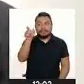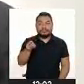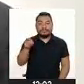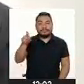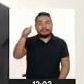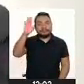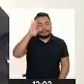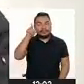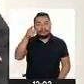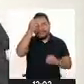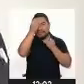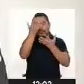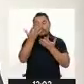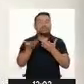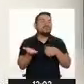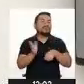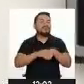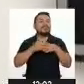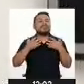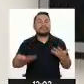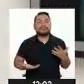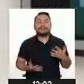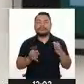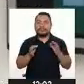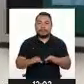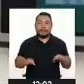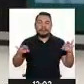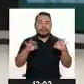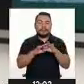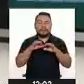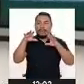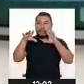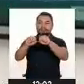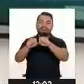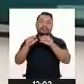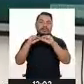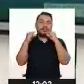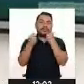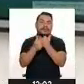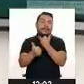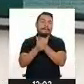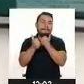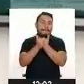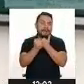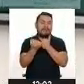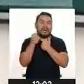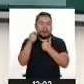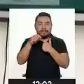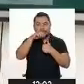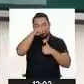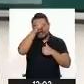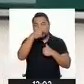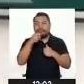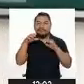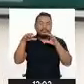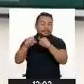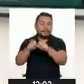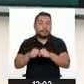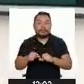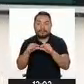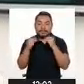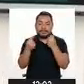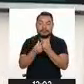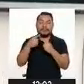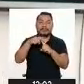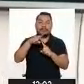dando información sobre una importante desarticulación de una banda criminal. Él hablaba que se trata de la banda criminal